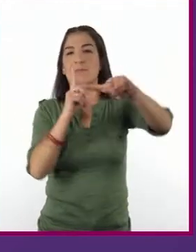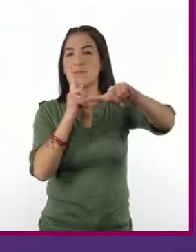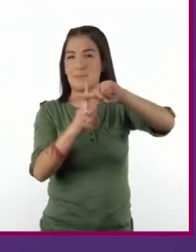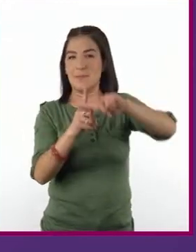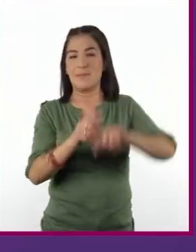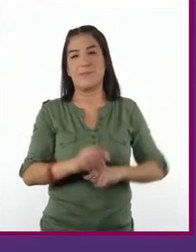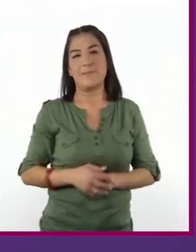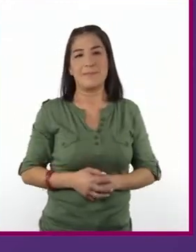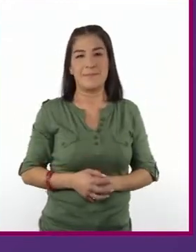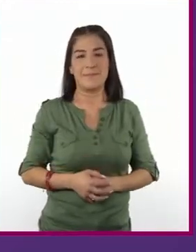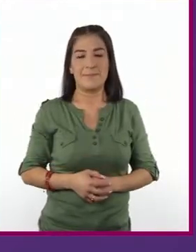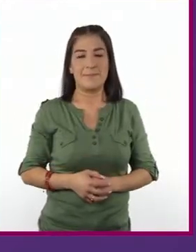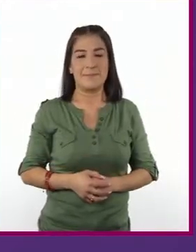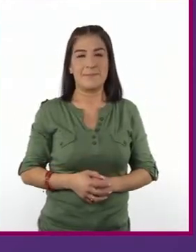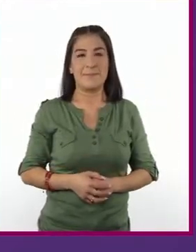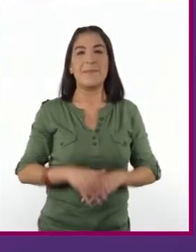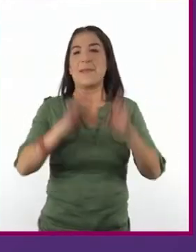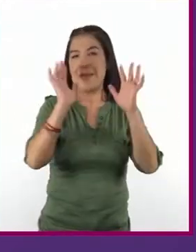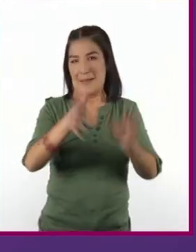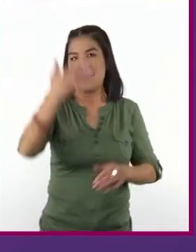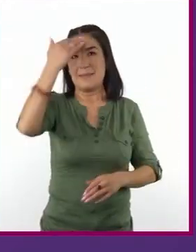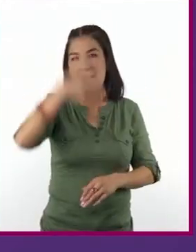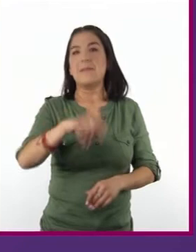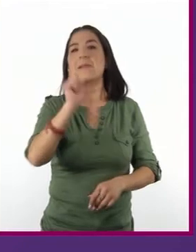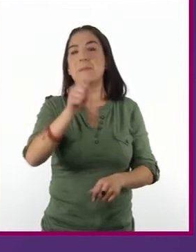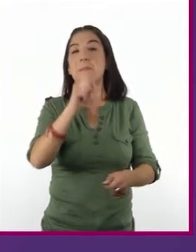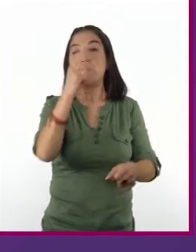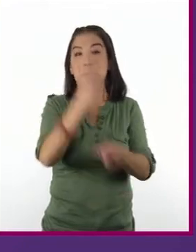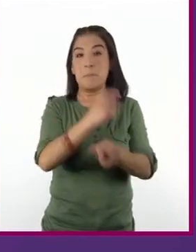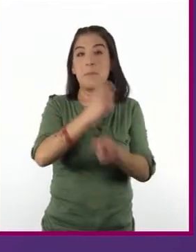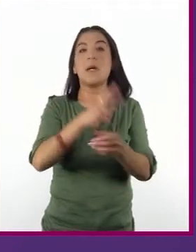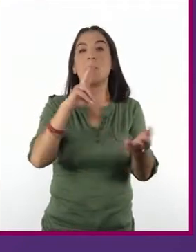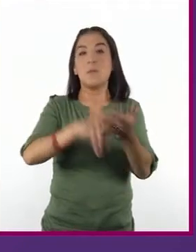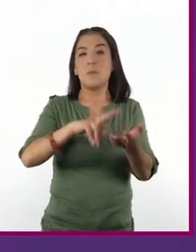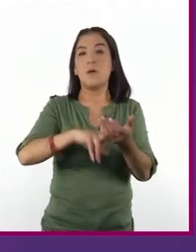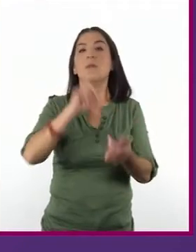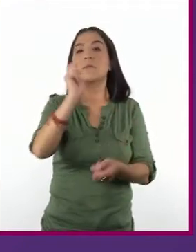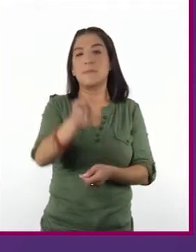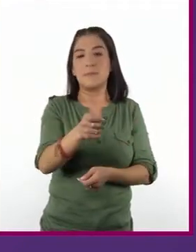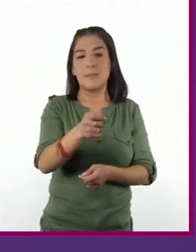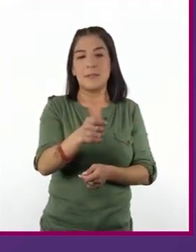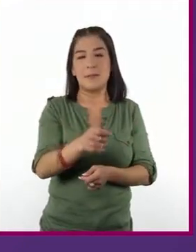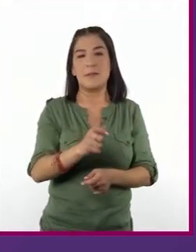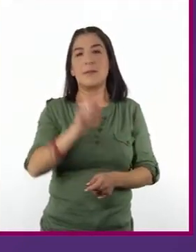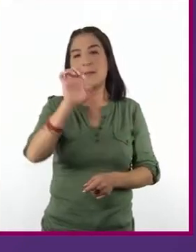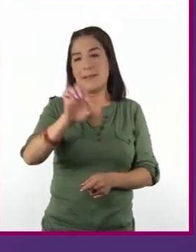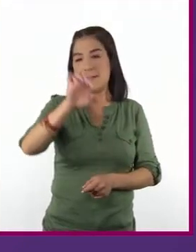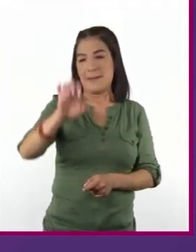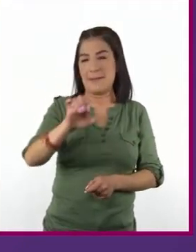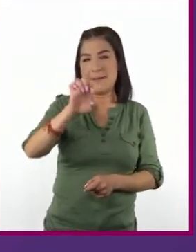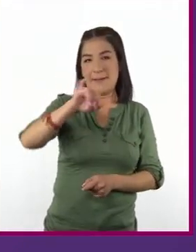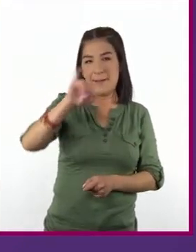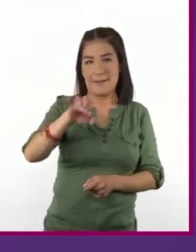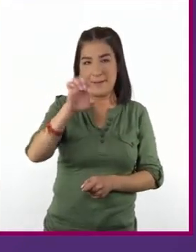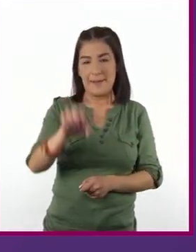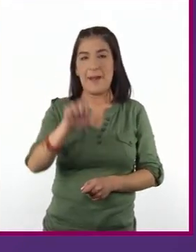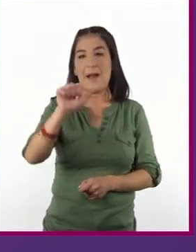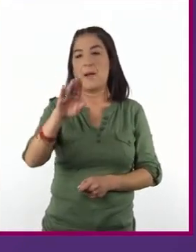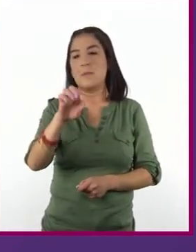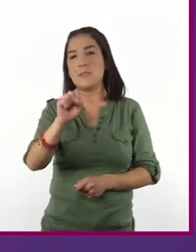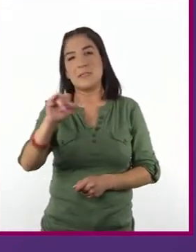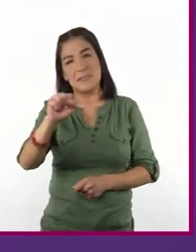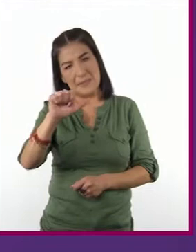cartesiano. Ya sabemos que el primer valor pertenece al eje de las abscisas o eje